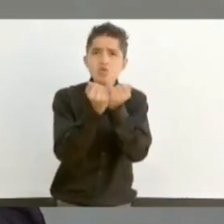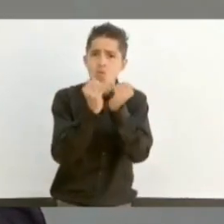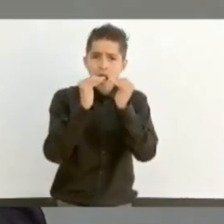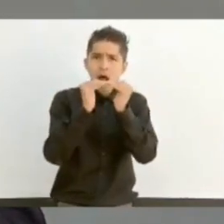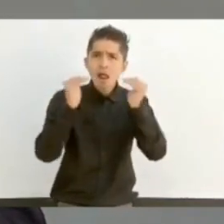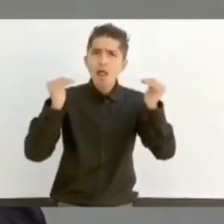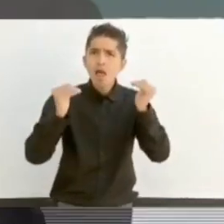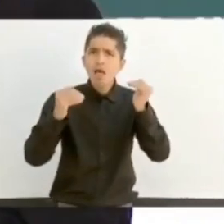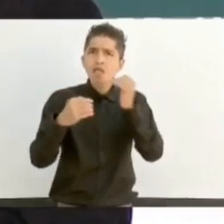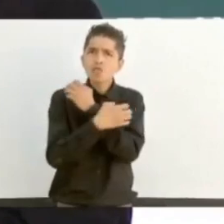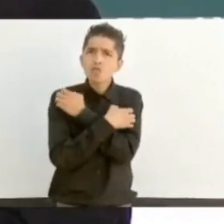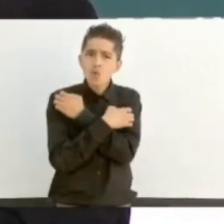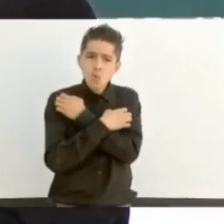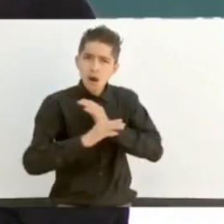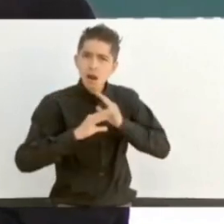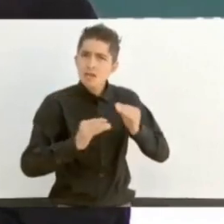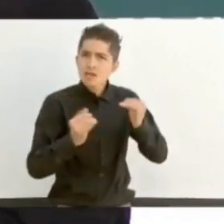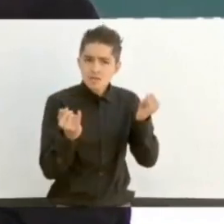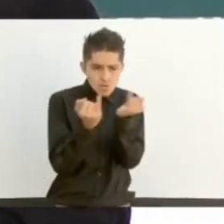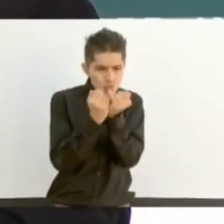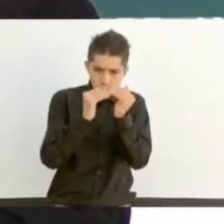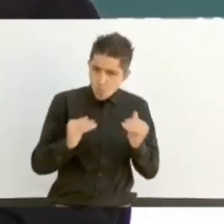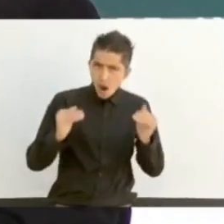Y Morelos exclamaba